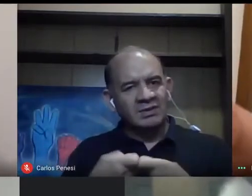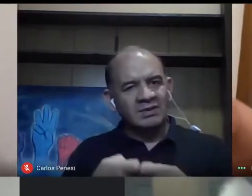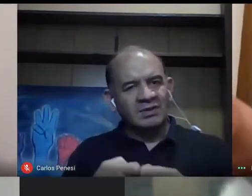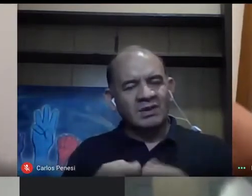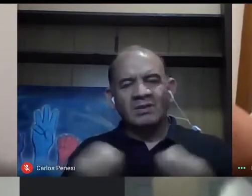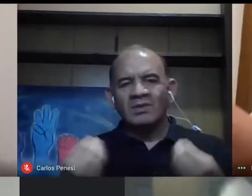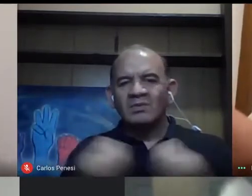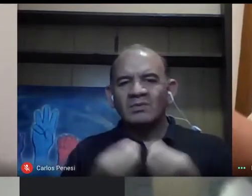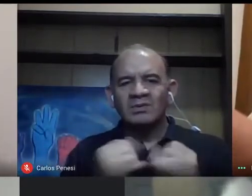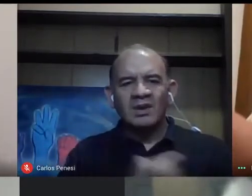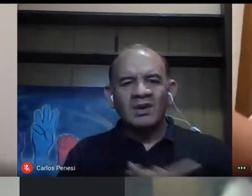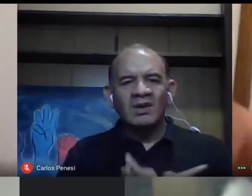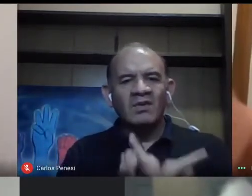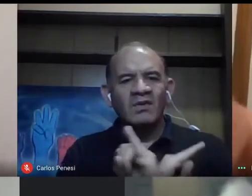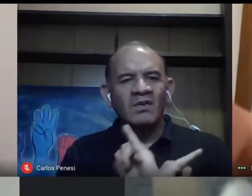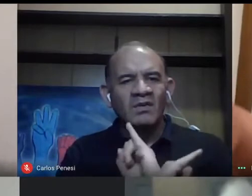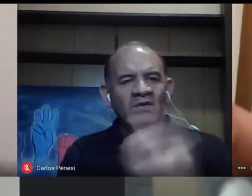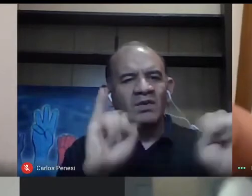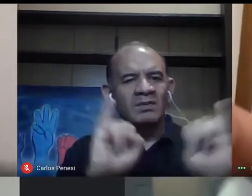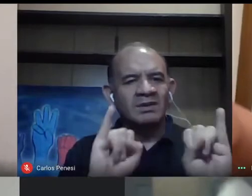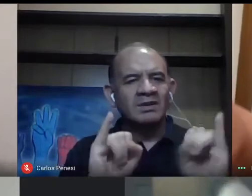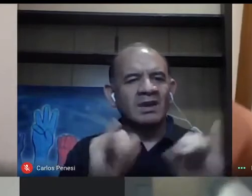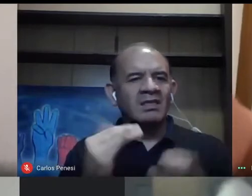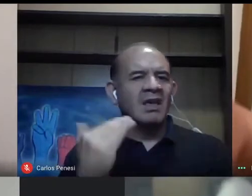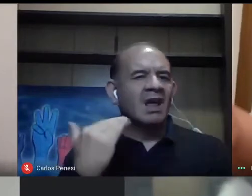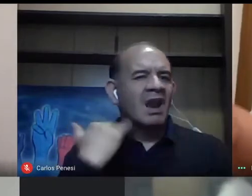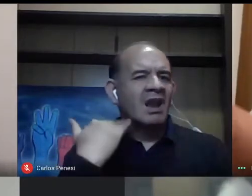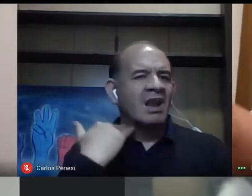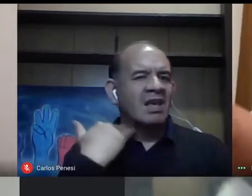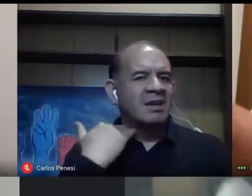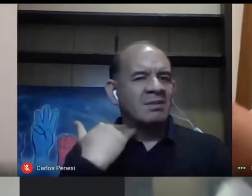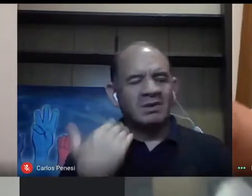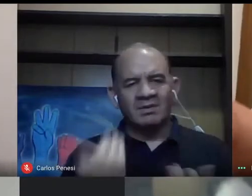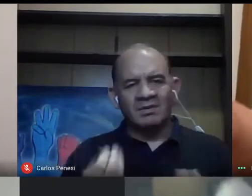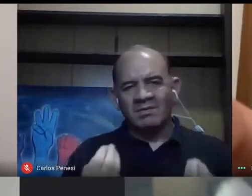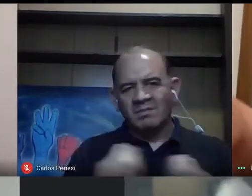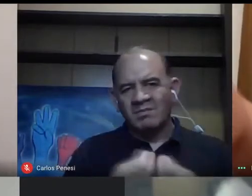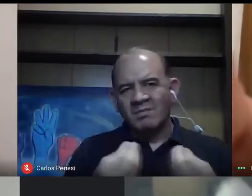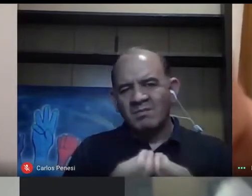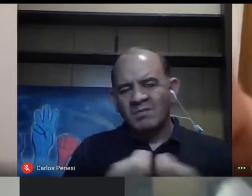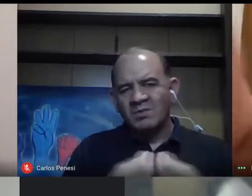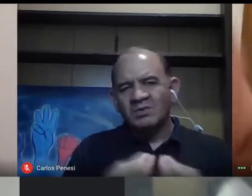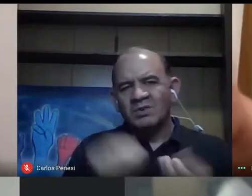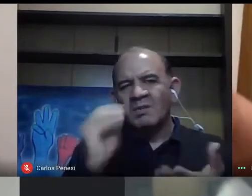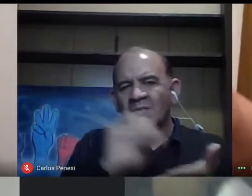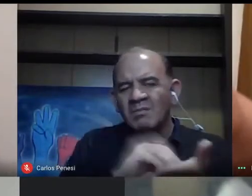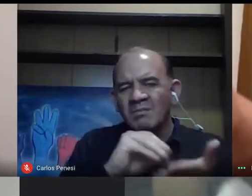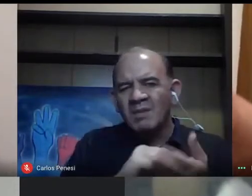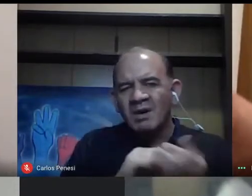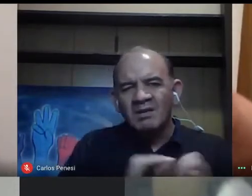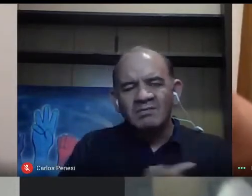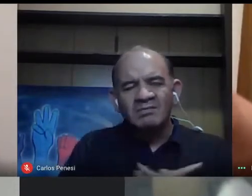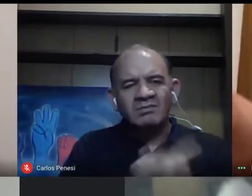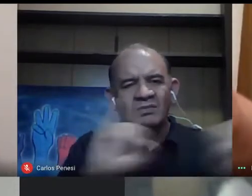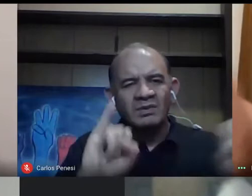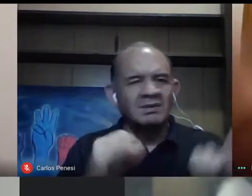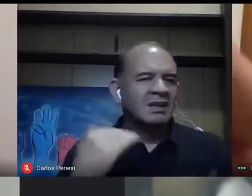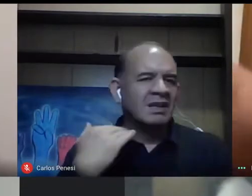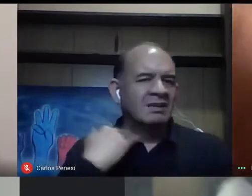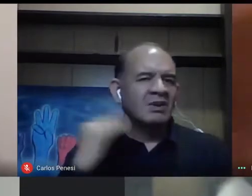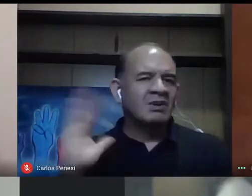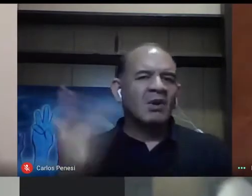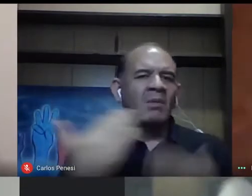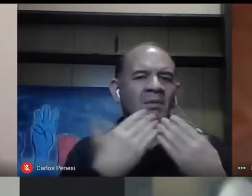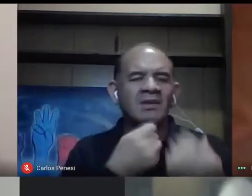libros. Que no tengamos en una biblioteca de cada 20 libros uno solo abierto, sino que podamos acceder a todos los